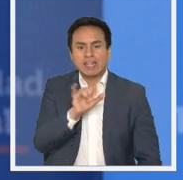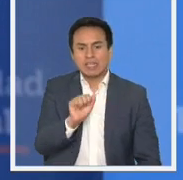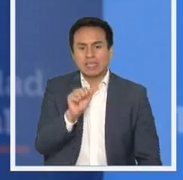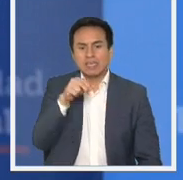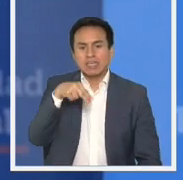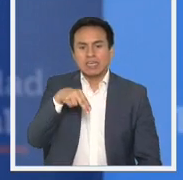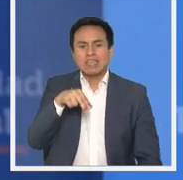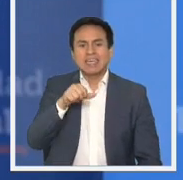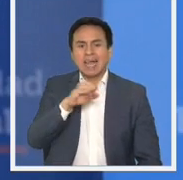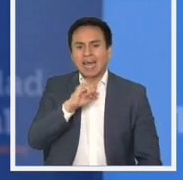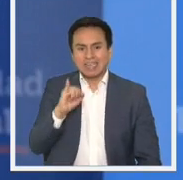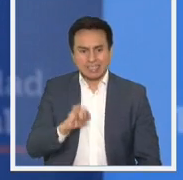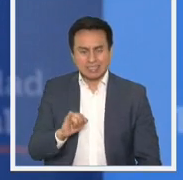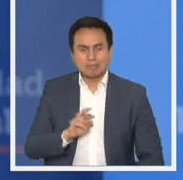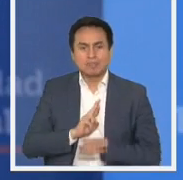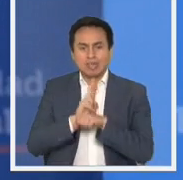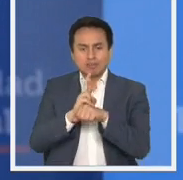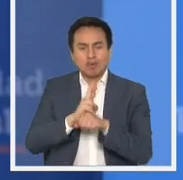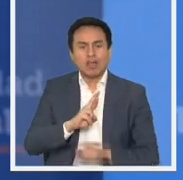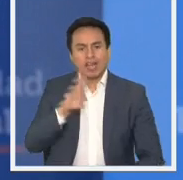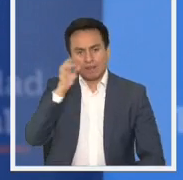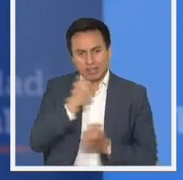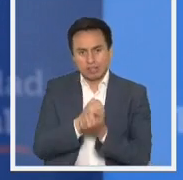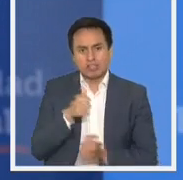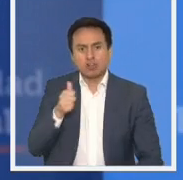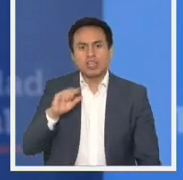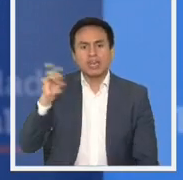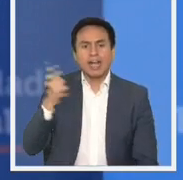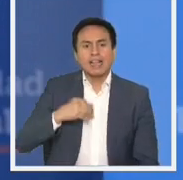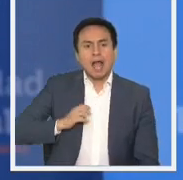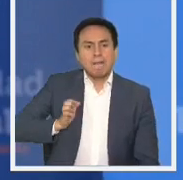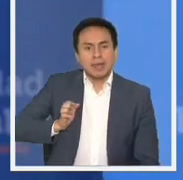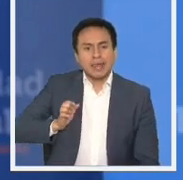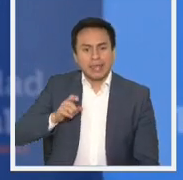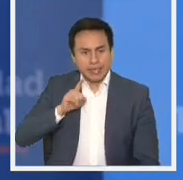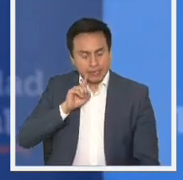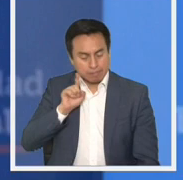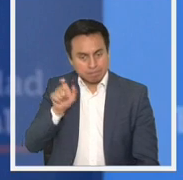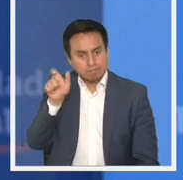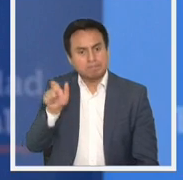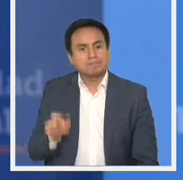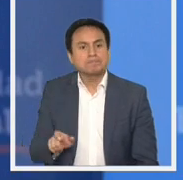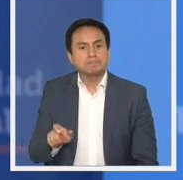en representación de carabineros del director general de la pdi